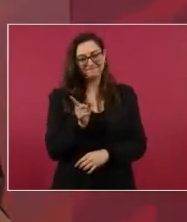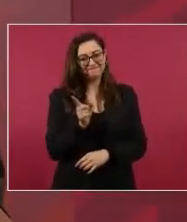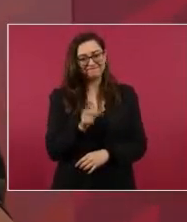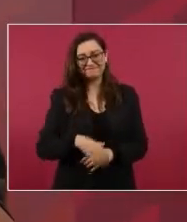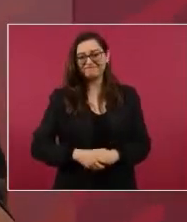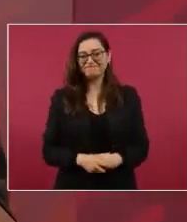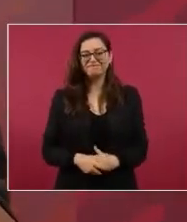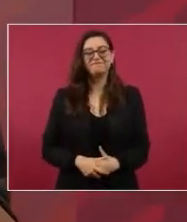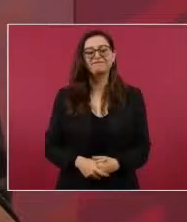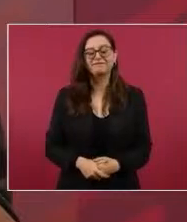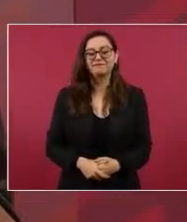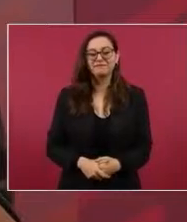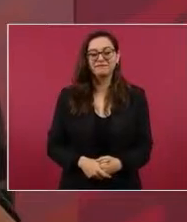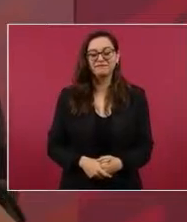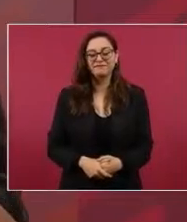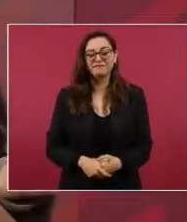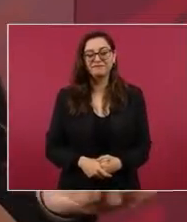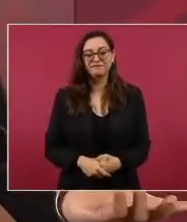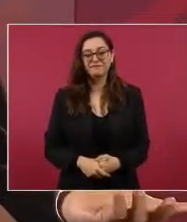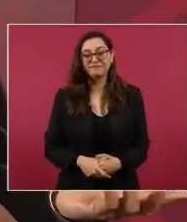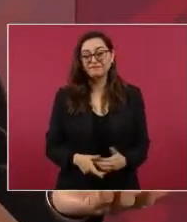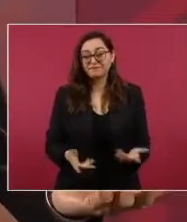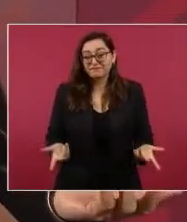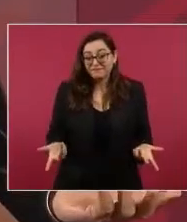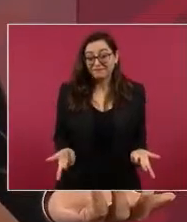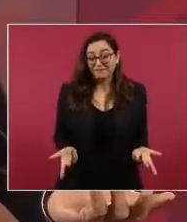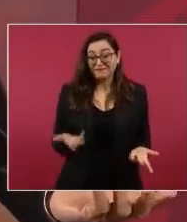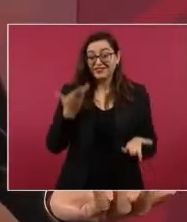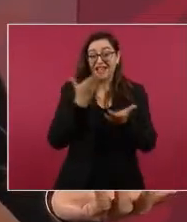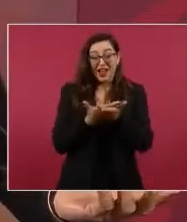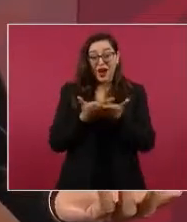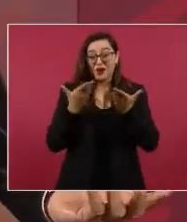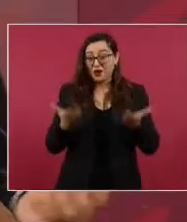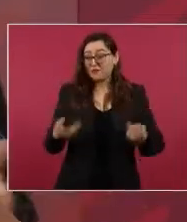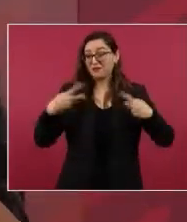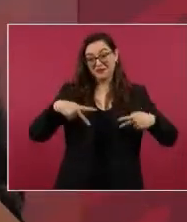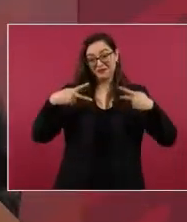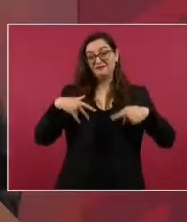Ay, Dios mío, qué mensaje. Así están las cosas.